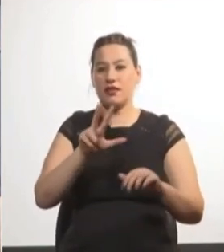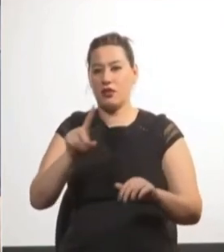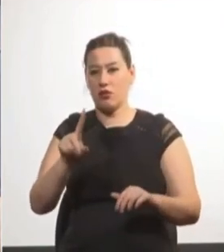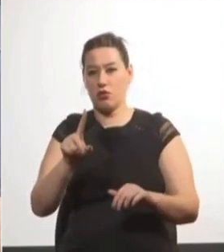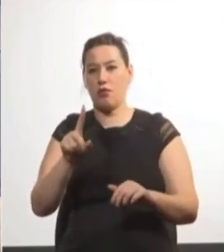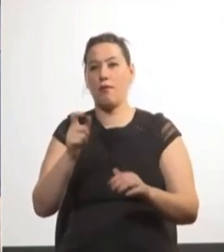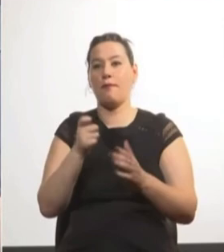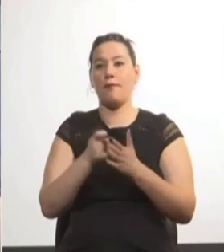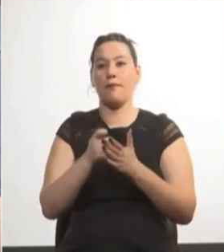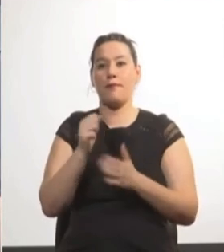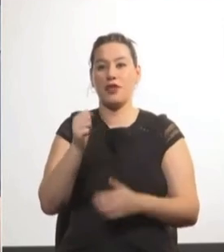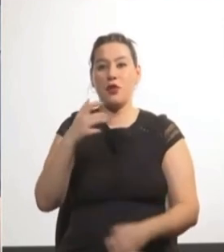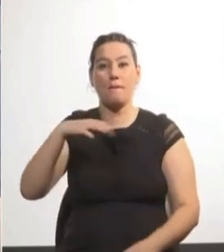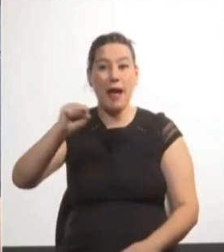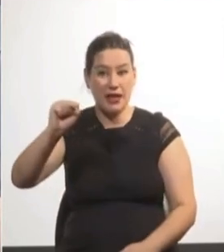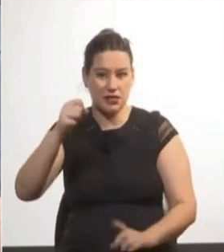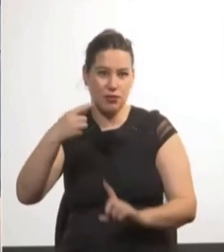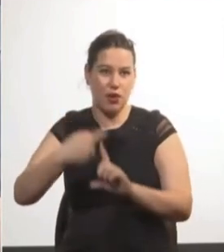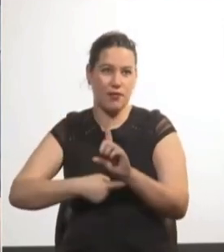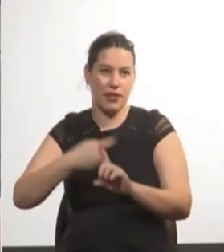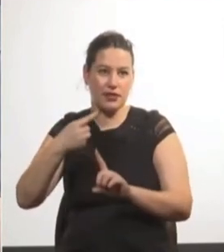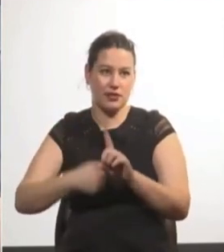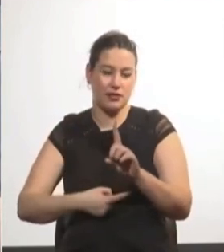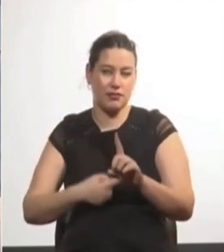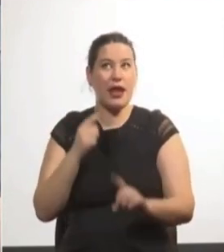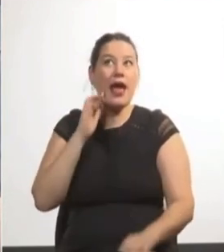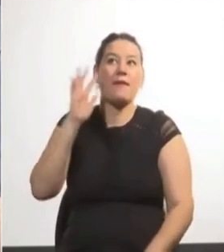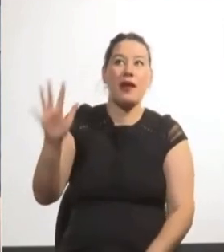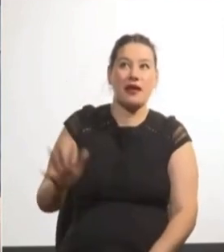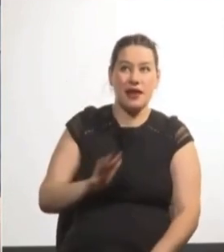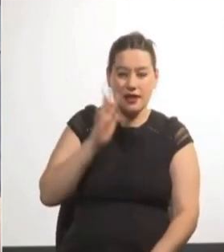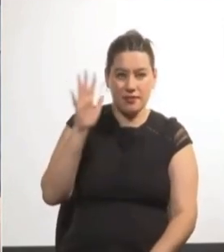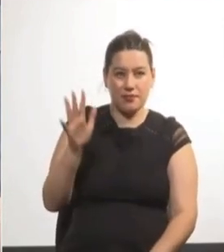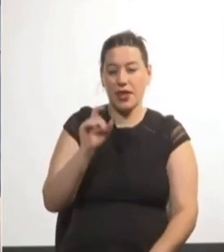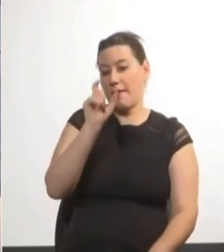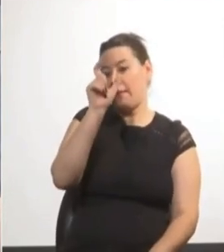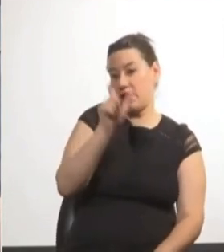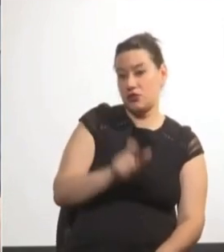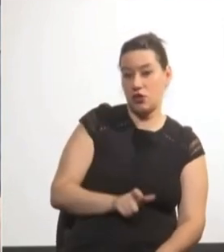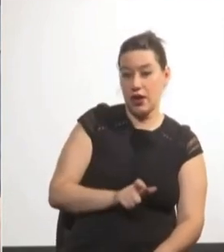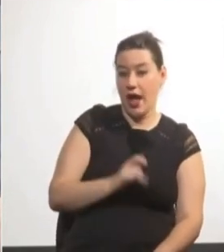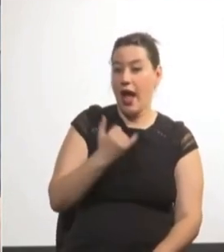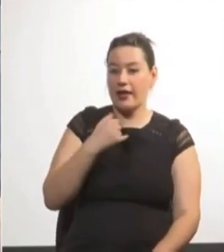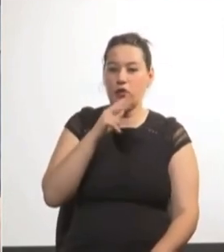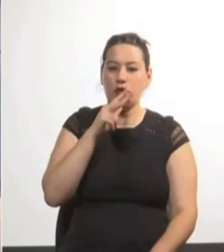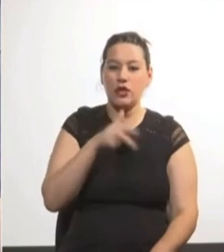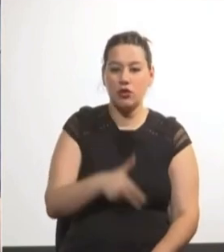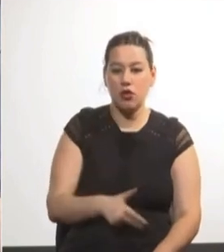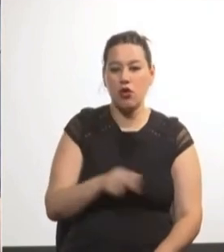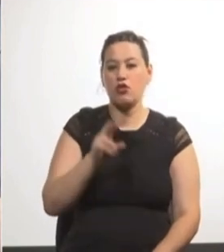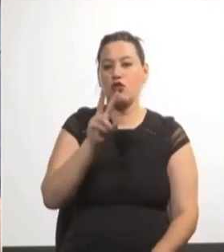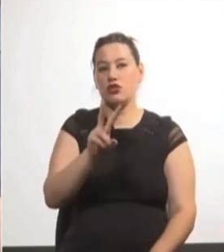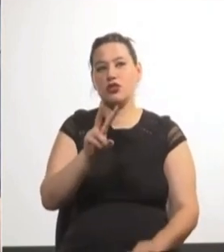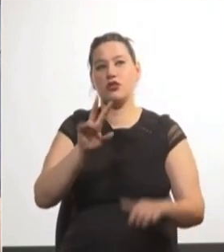pesos más por mes, para ver la magnitud. La persona que tiene un hijo va a tener